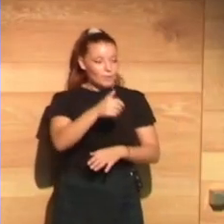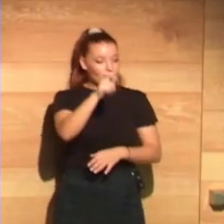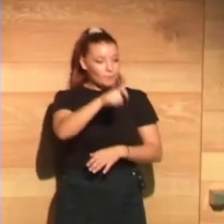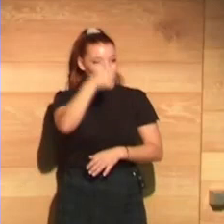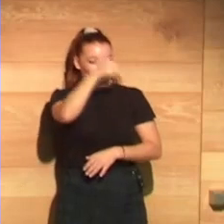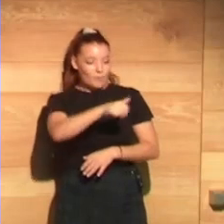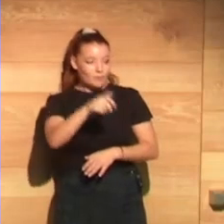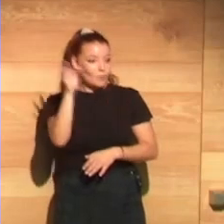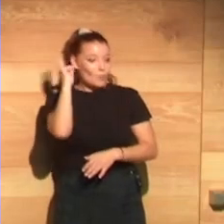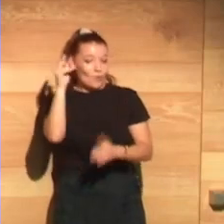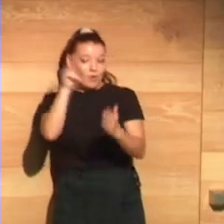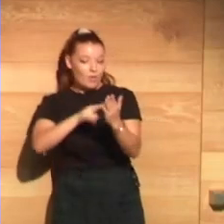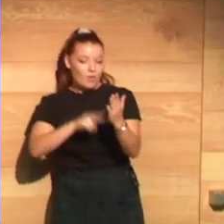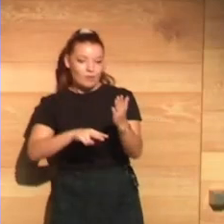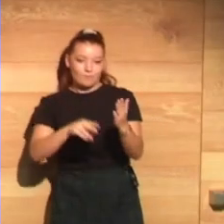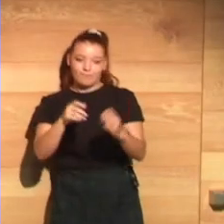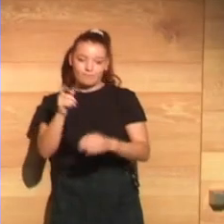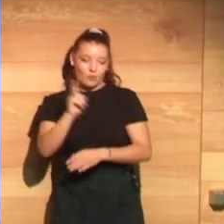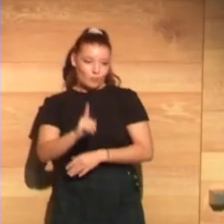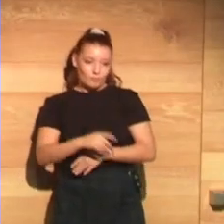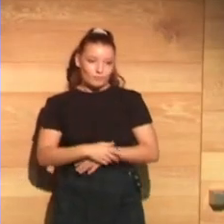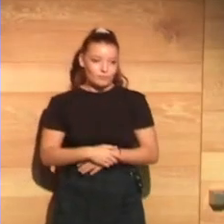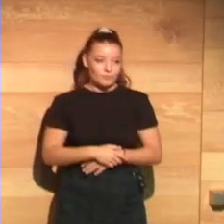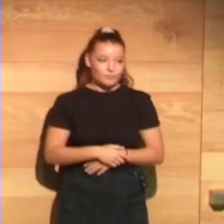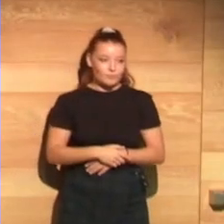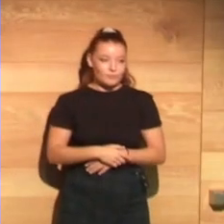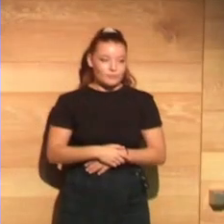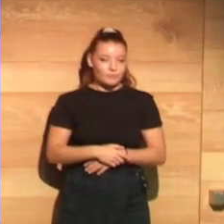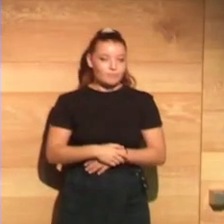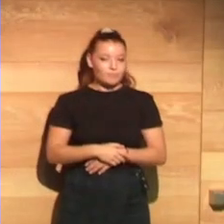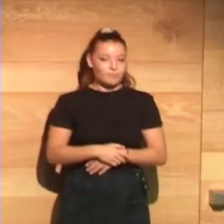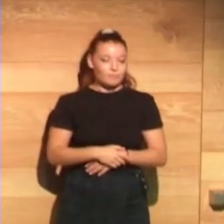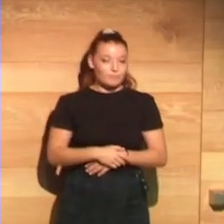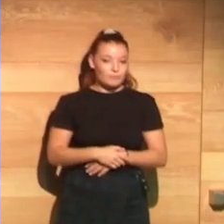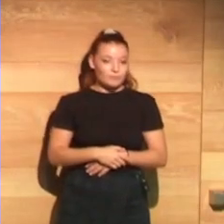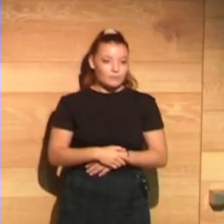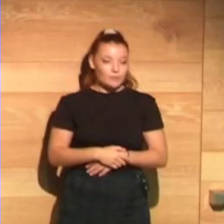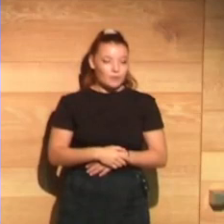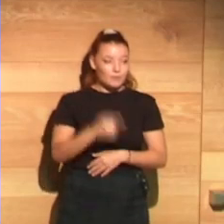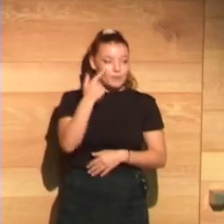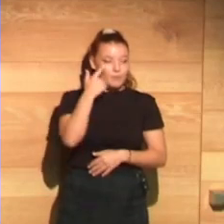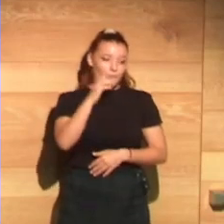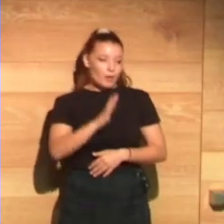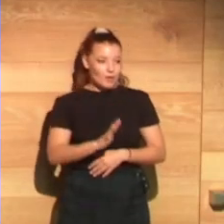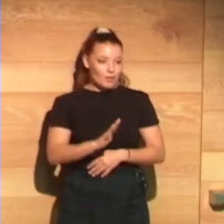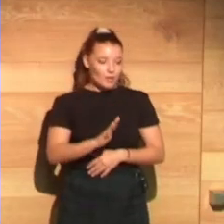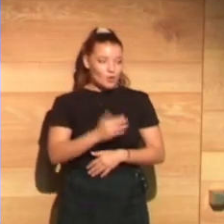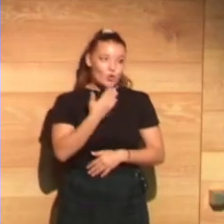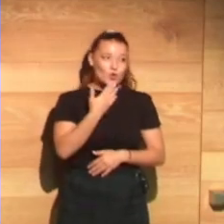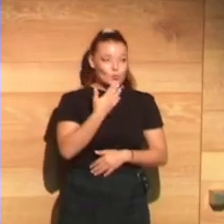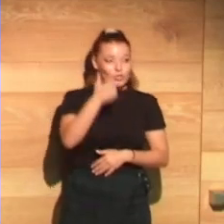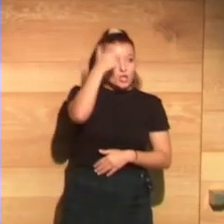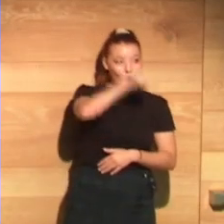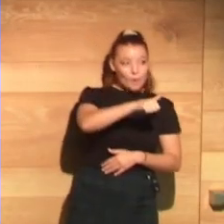hoy nos cuesta mucho que los hombres lean a mujeres y que encima escriban donde la protagonista es una mujer.